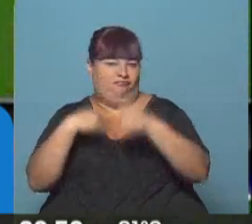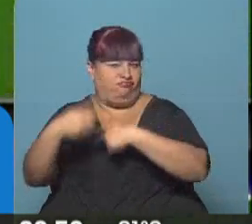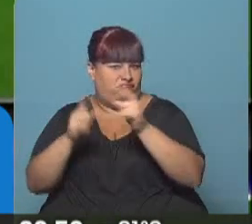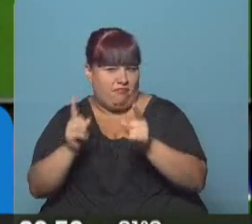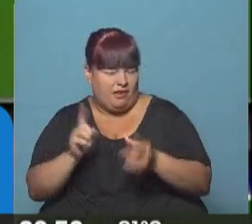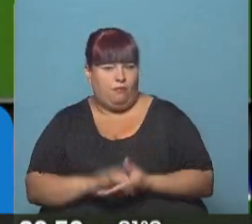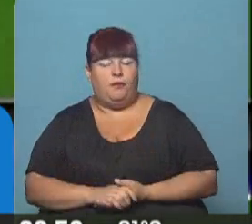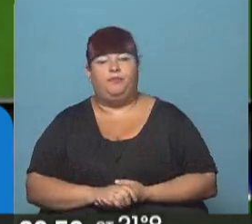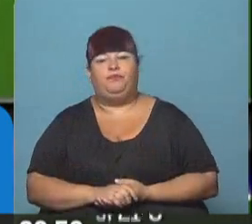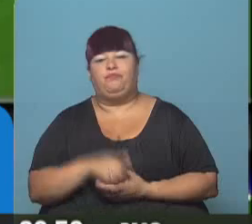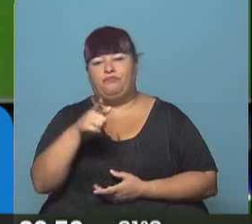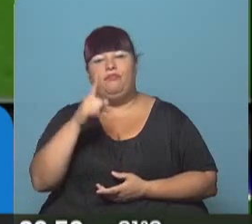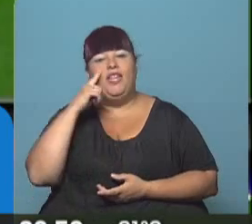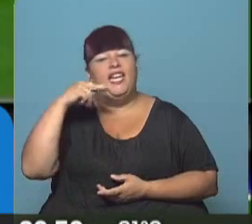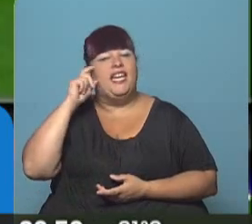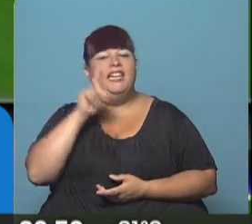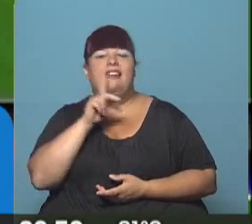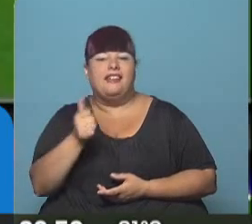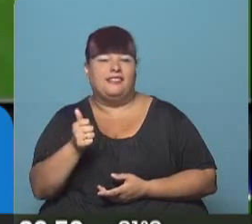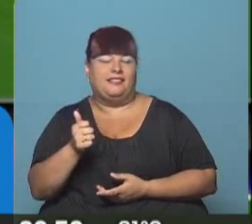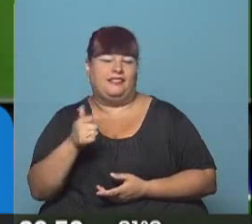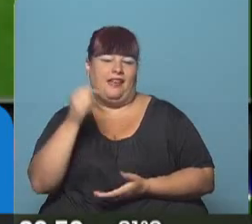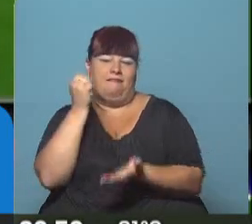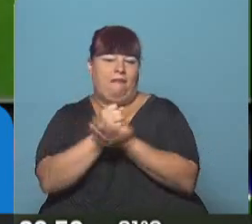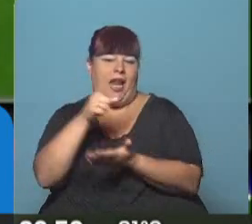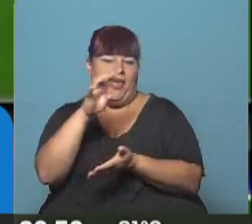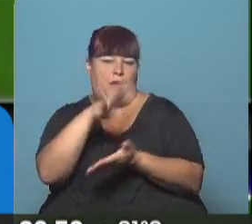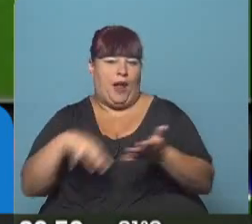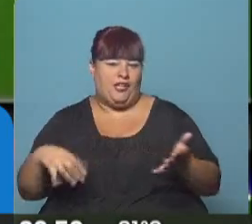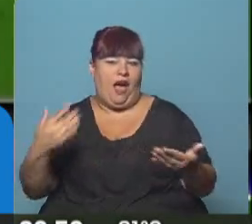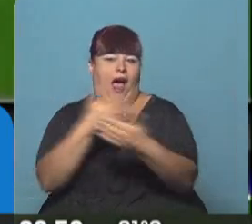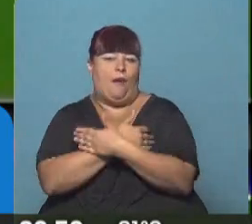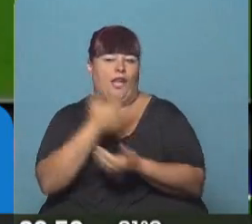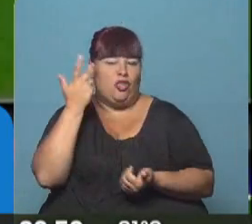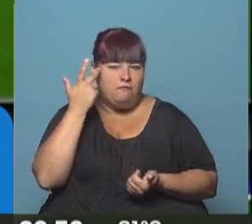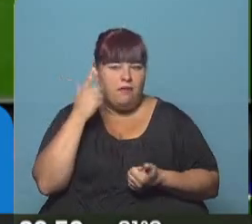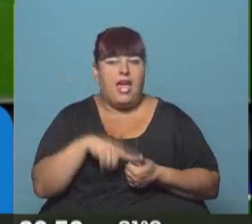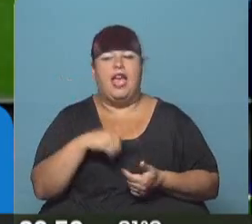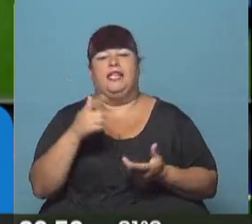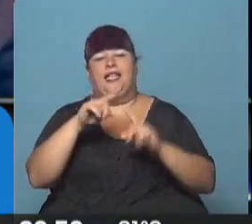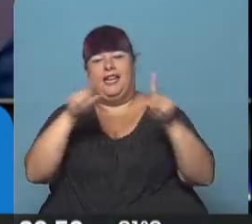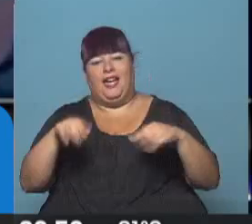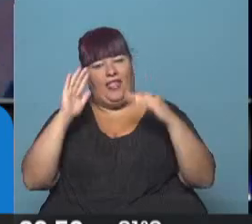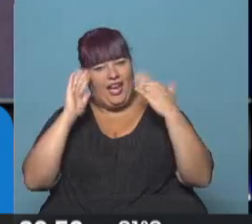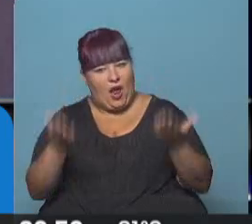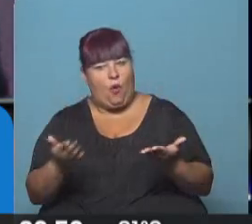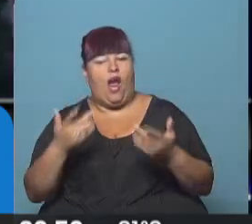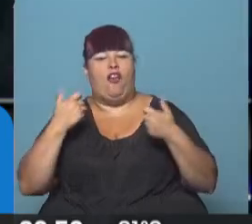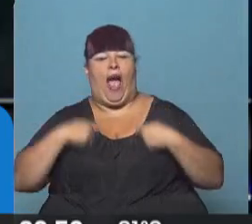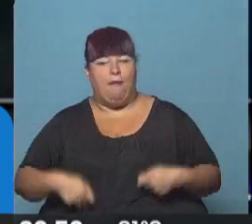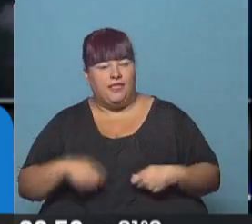sucesivos, así con Iniesta, el gran símbolo que tiene el Barcelona, el abrazo con Messi, la plaqueta recordatoria con su